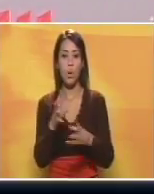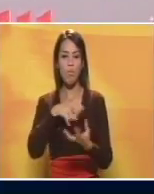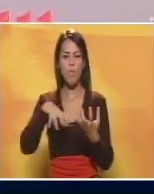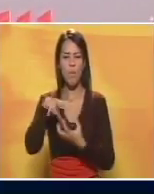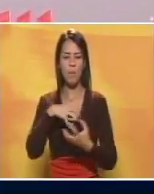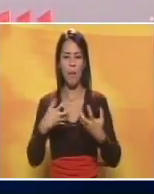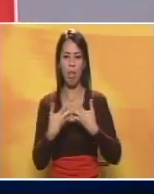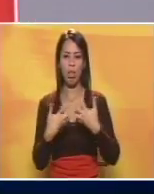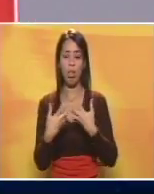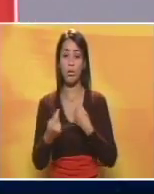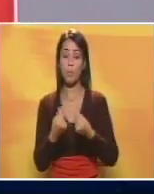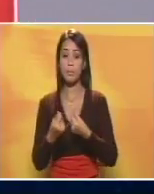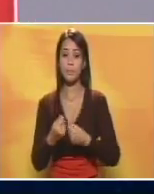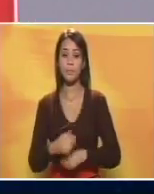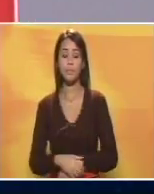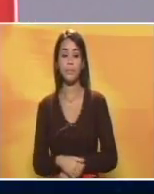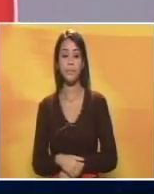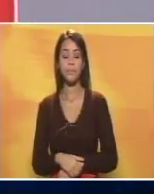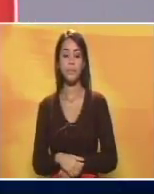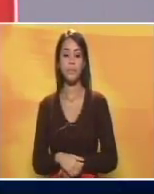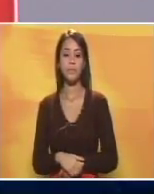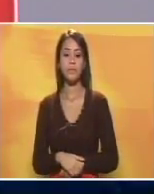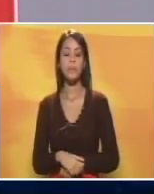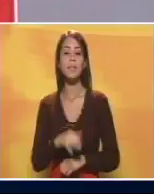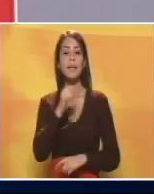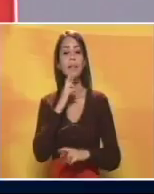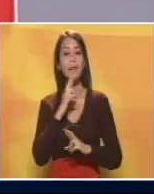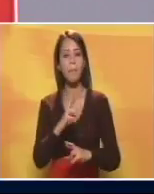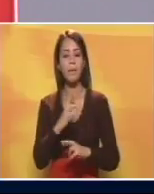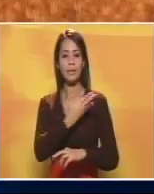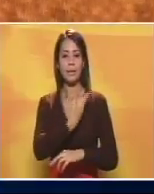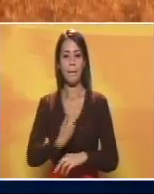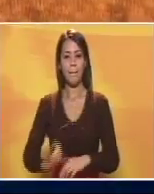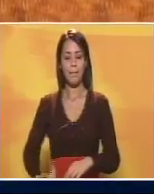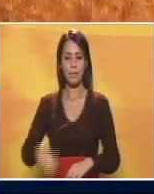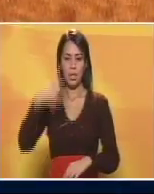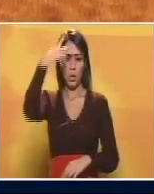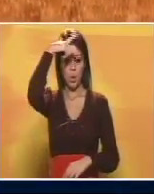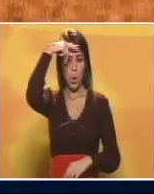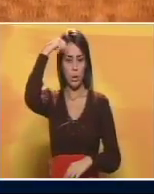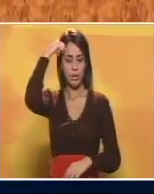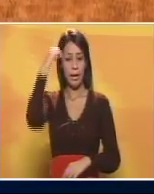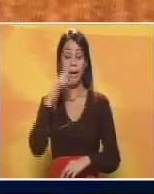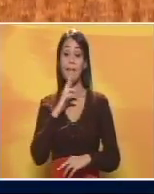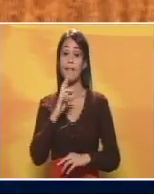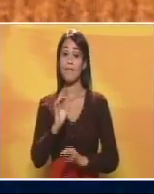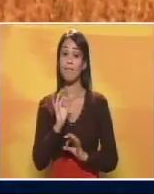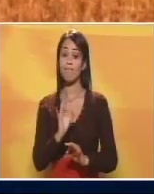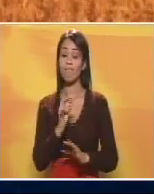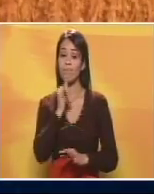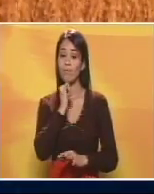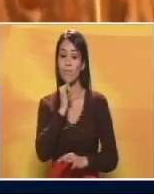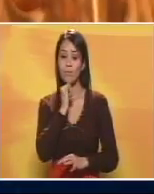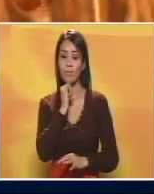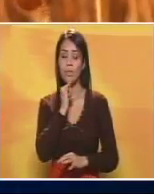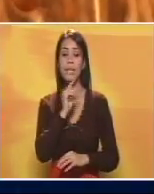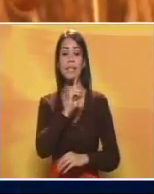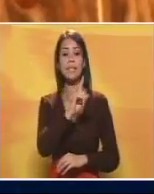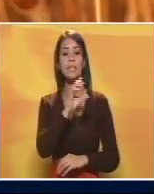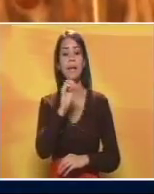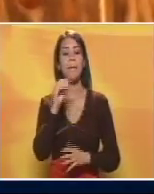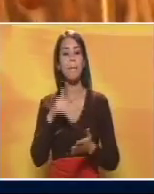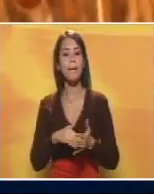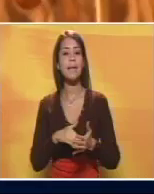del país asiático en un comunicado. Las declaraciones surgen en respuesta al presidente Donald Trump, quien anunció que estudia imponer $100.000